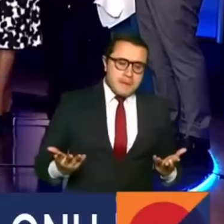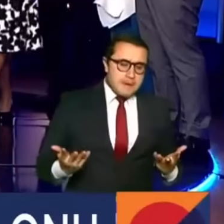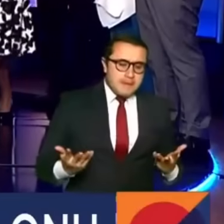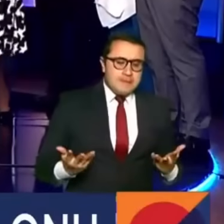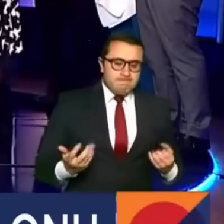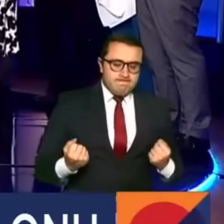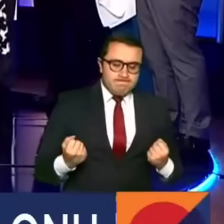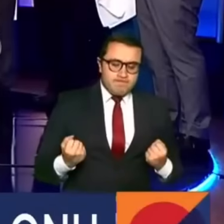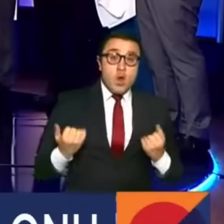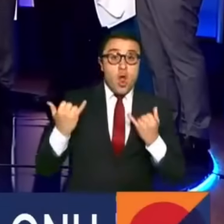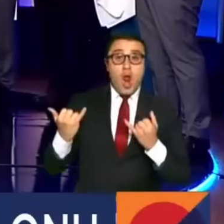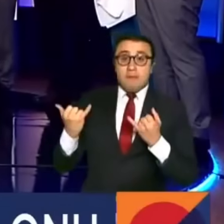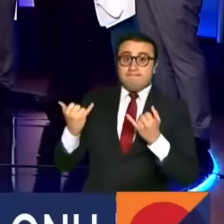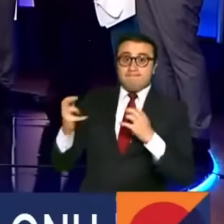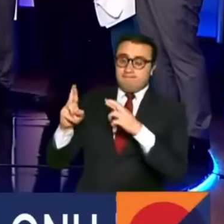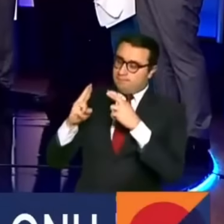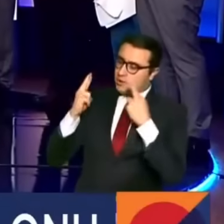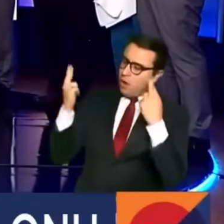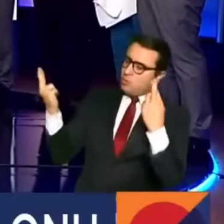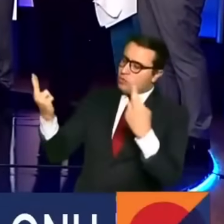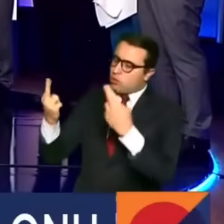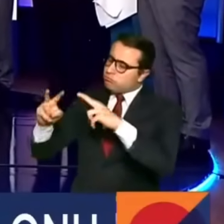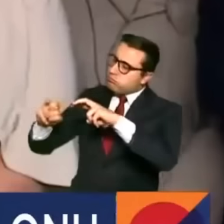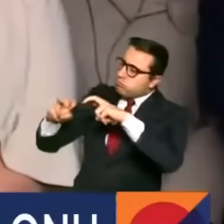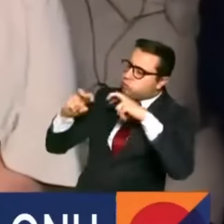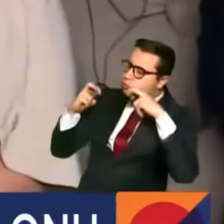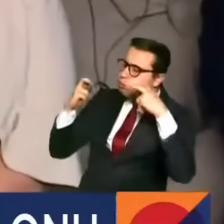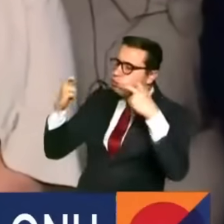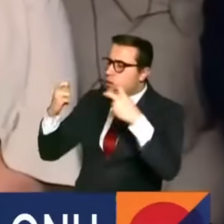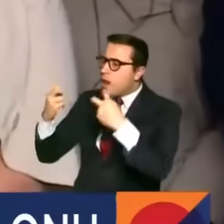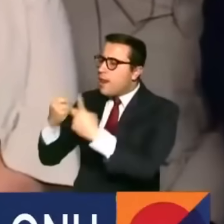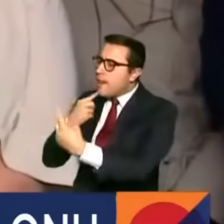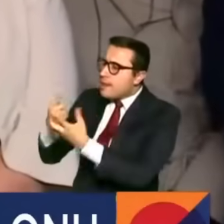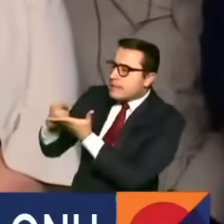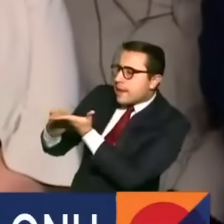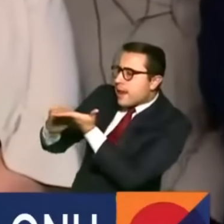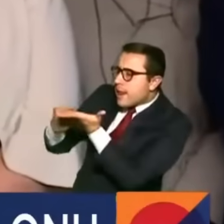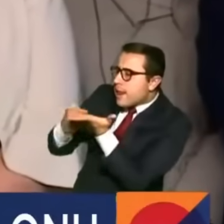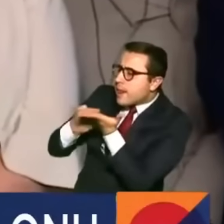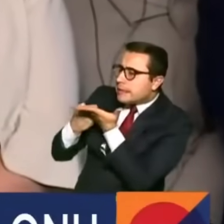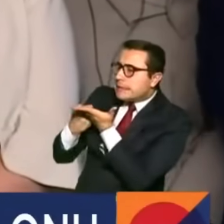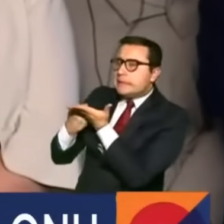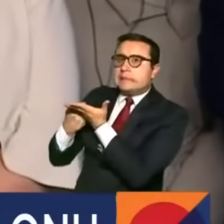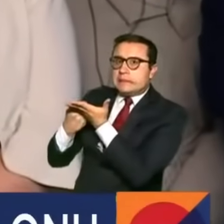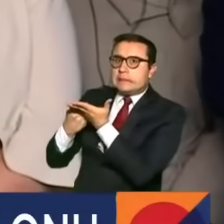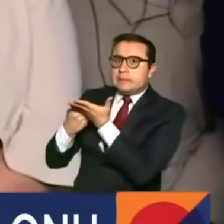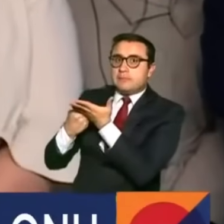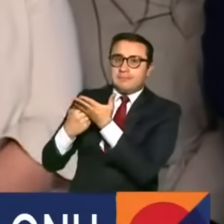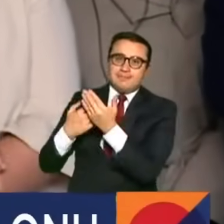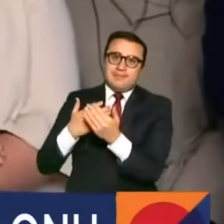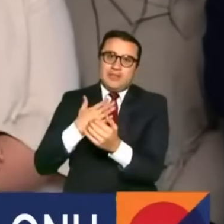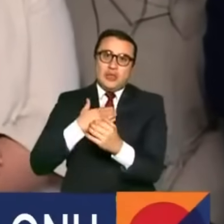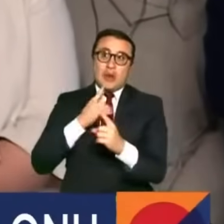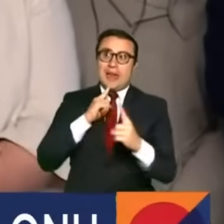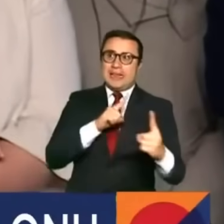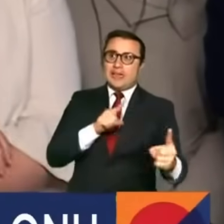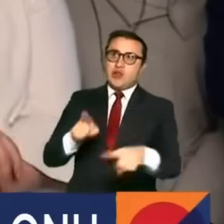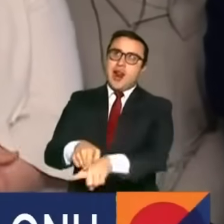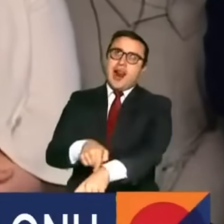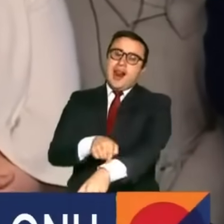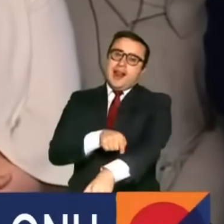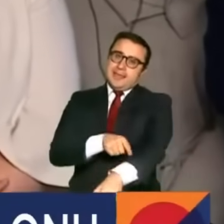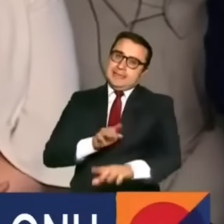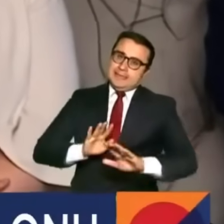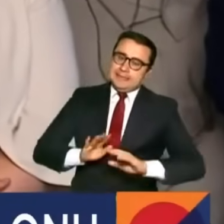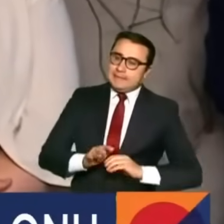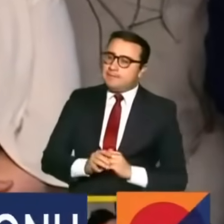lo que hablamos ahora en la reunión muy extendida de mi parte fue tratar